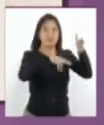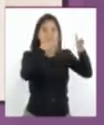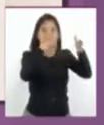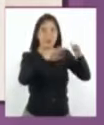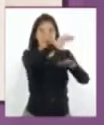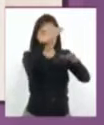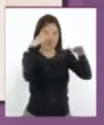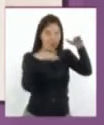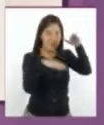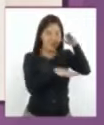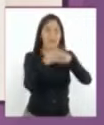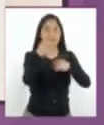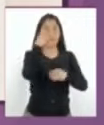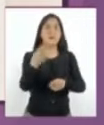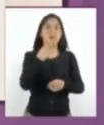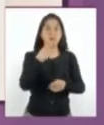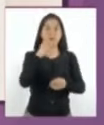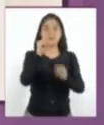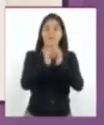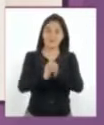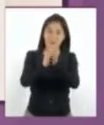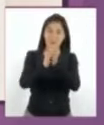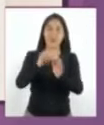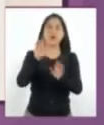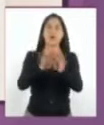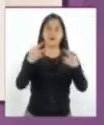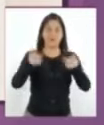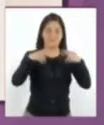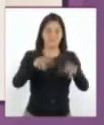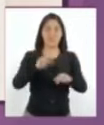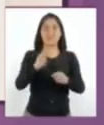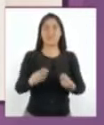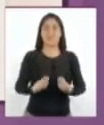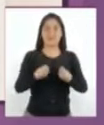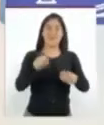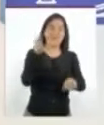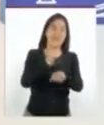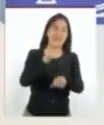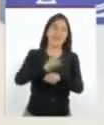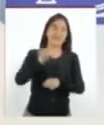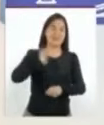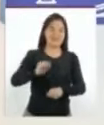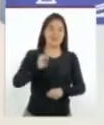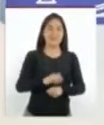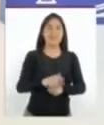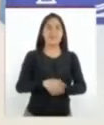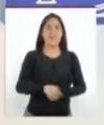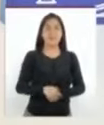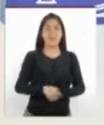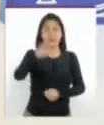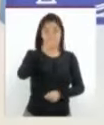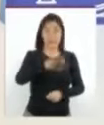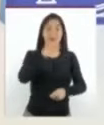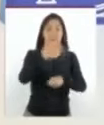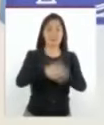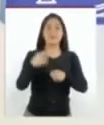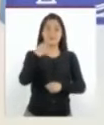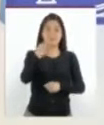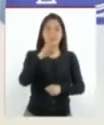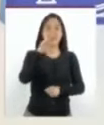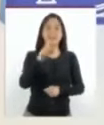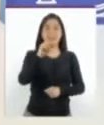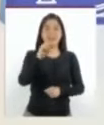podían ser de uso ritual o representación de su vida cotidiana. Para finalizar, les reto a